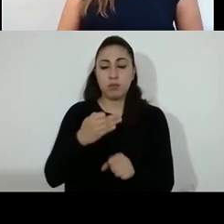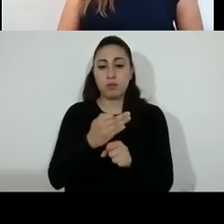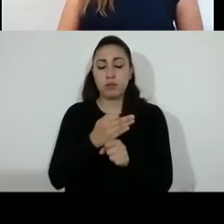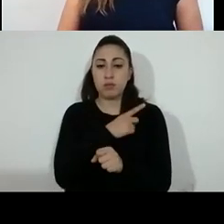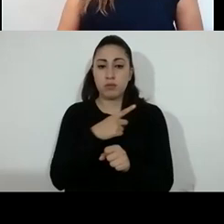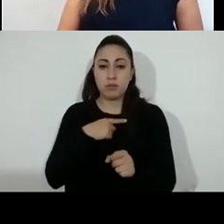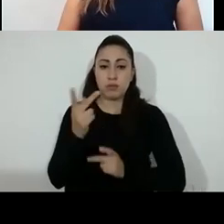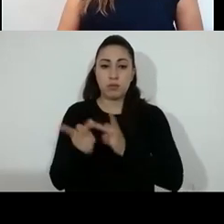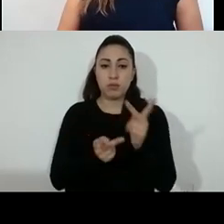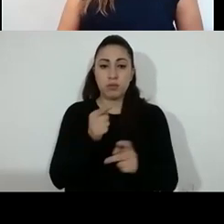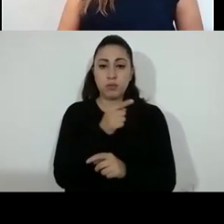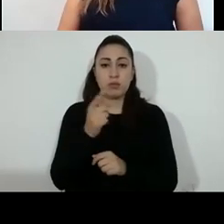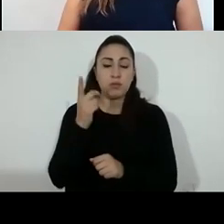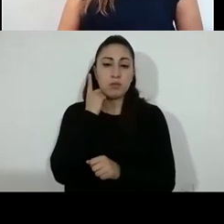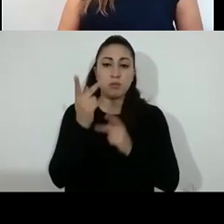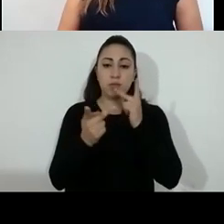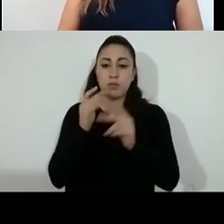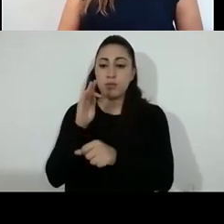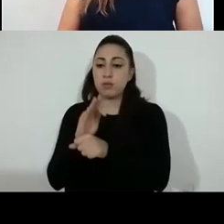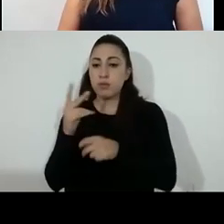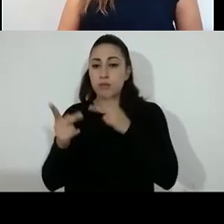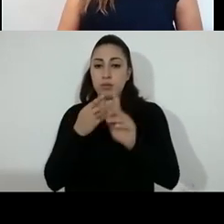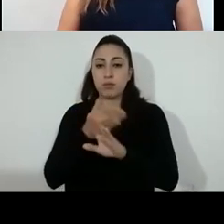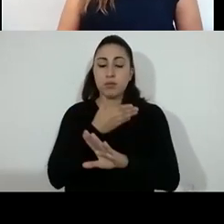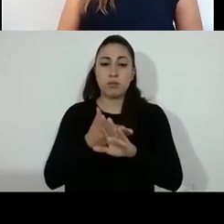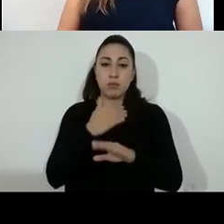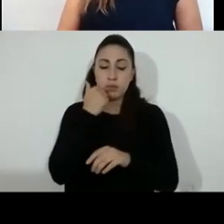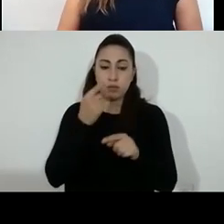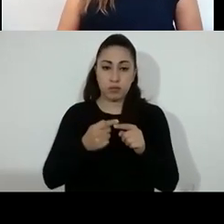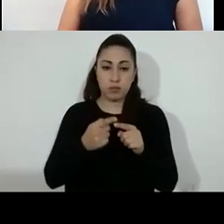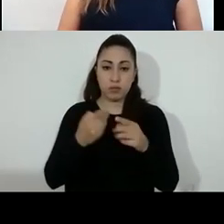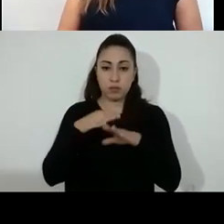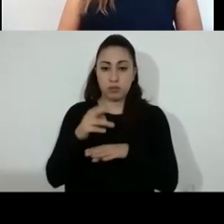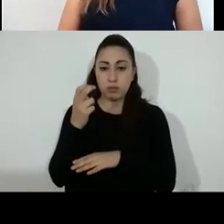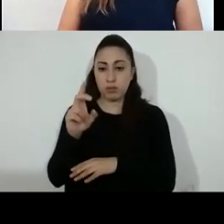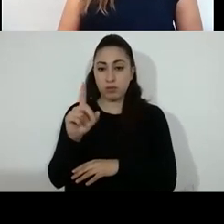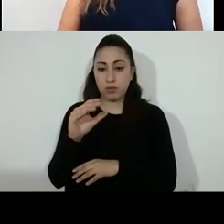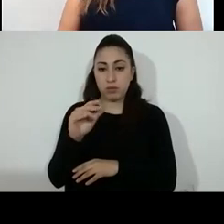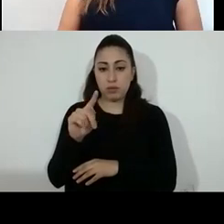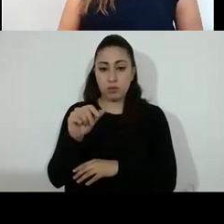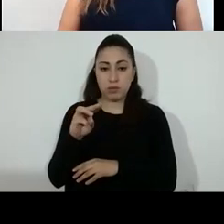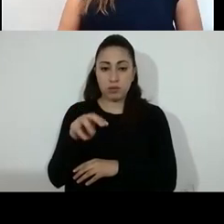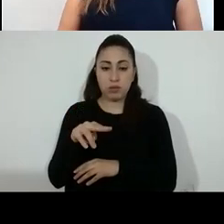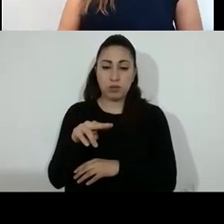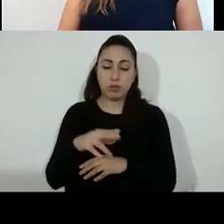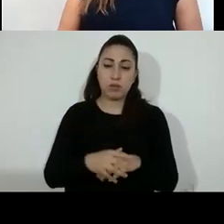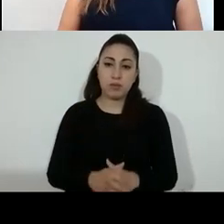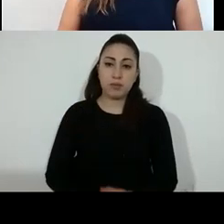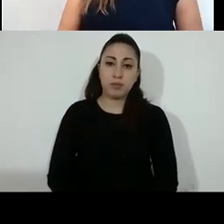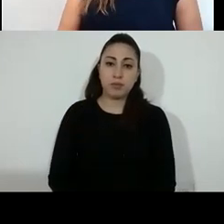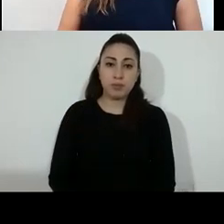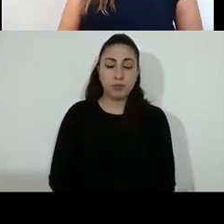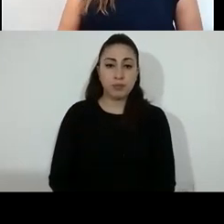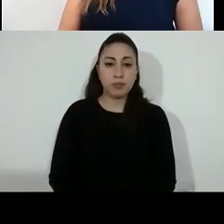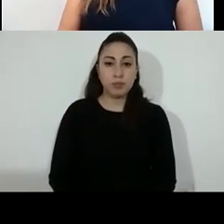diputados si hay oradores a favor u oradores en contra sobre la presentación de dicho dictamen